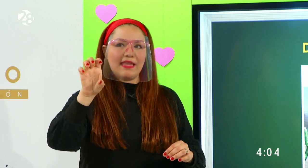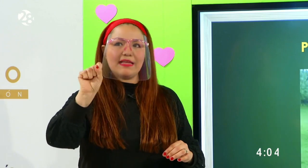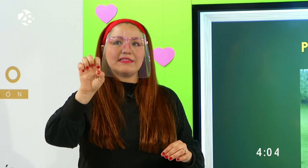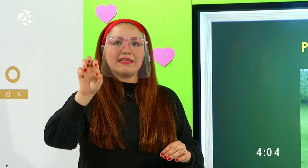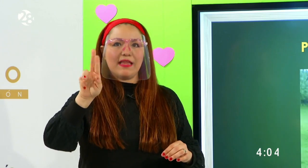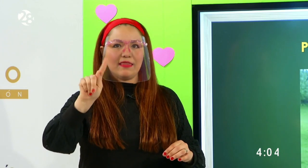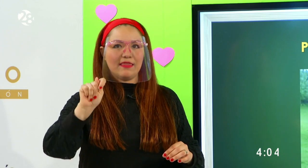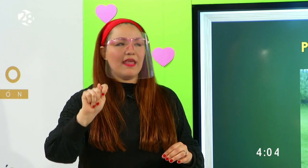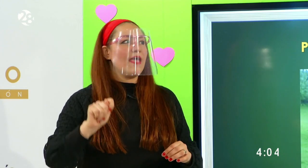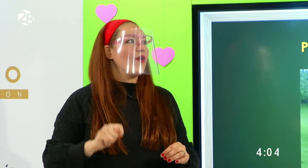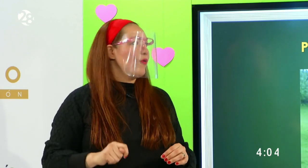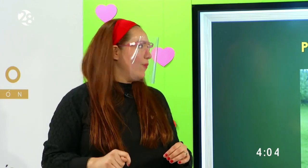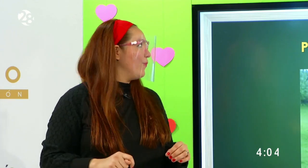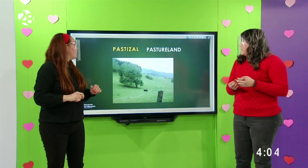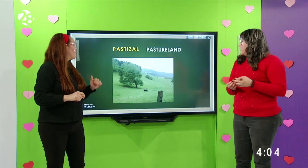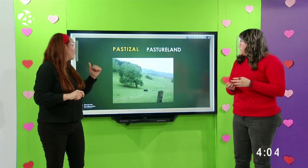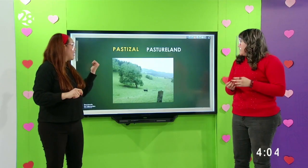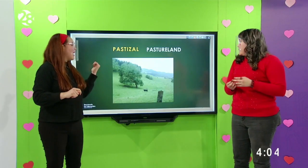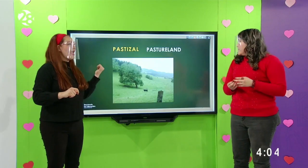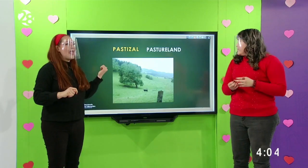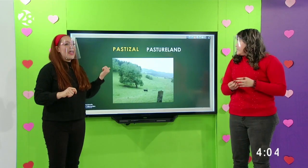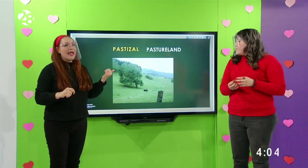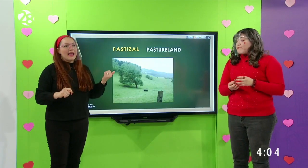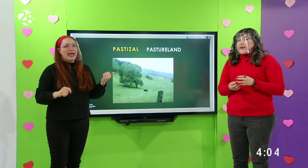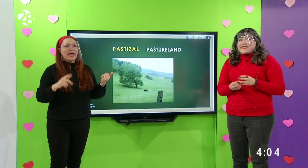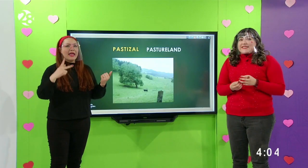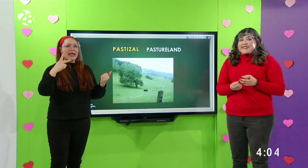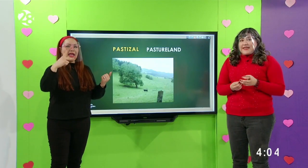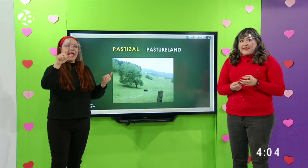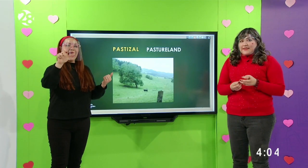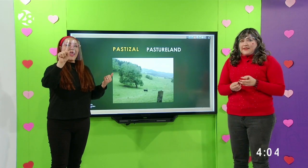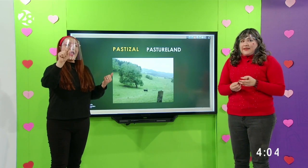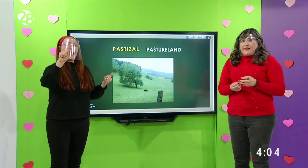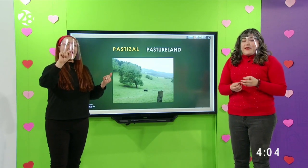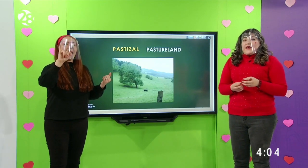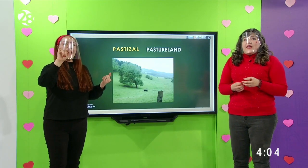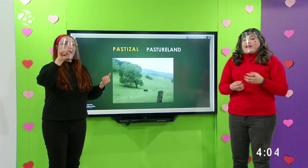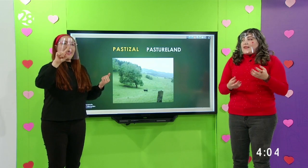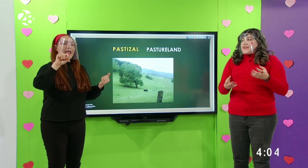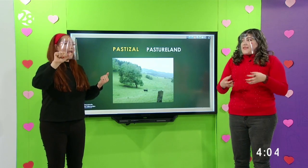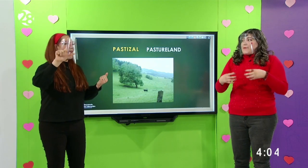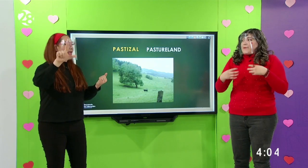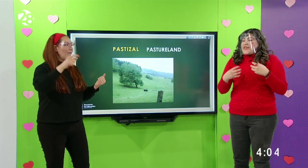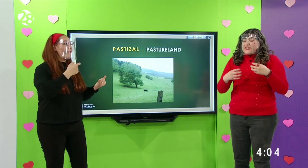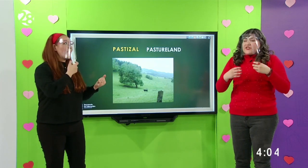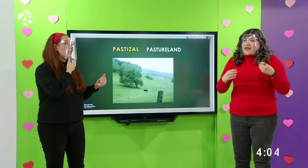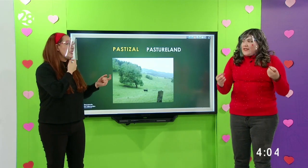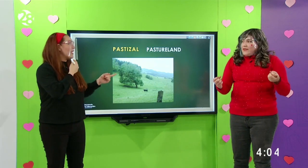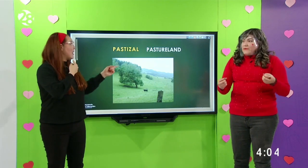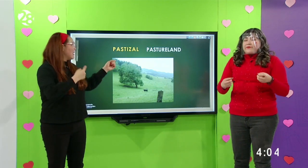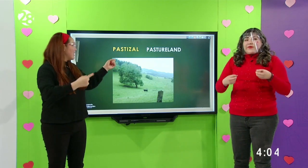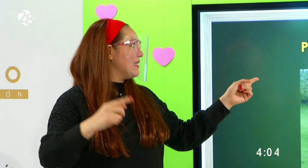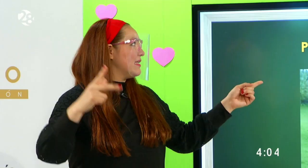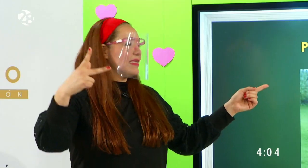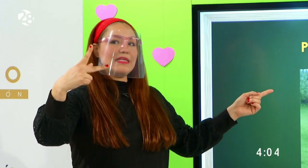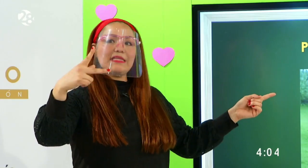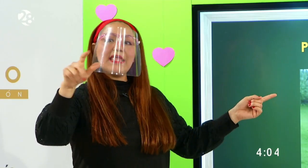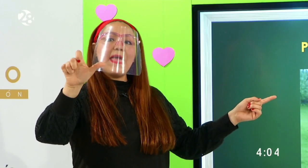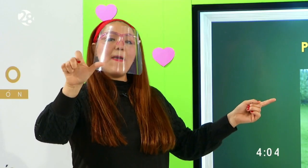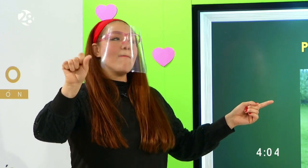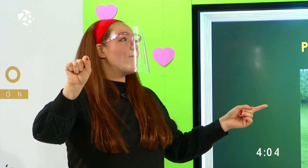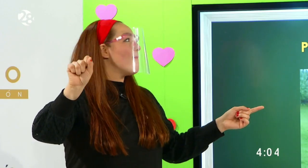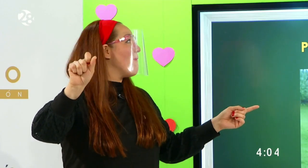bien. El siguiente ecosistema son los pastizales. En inglés se dice pastureland,